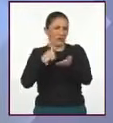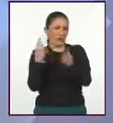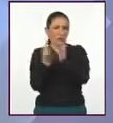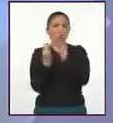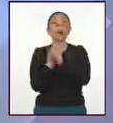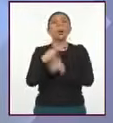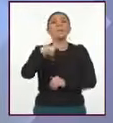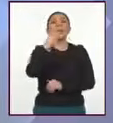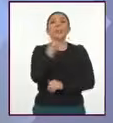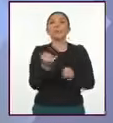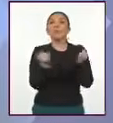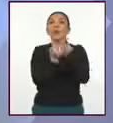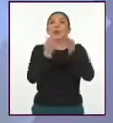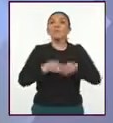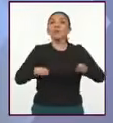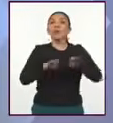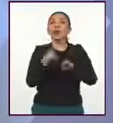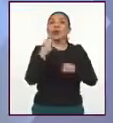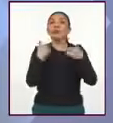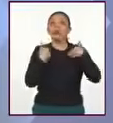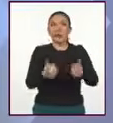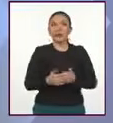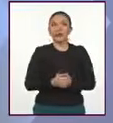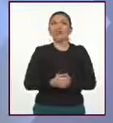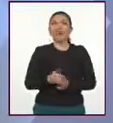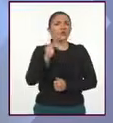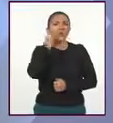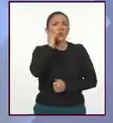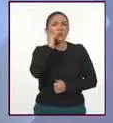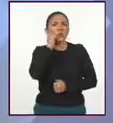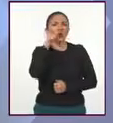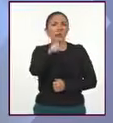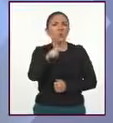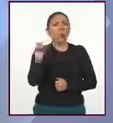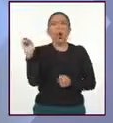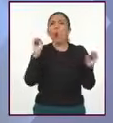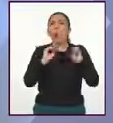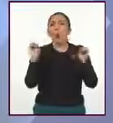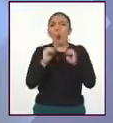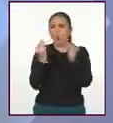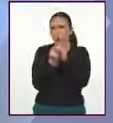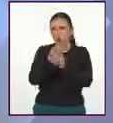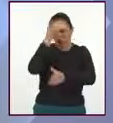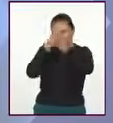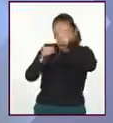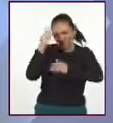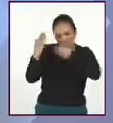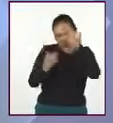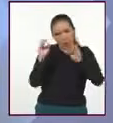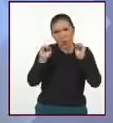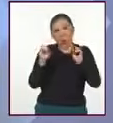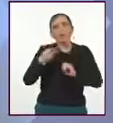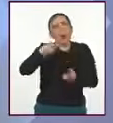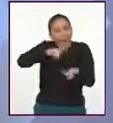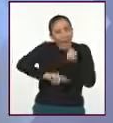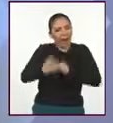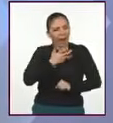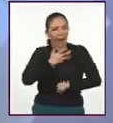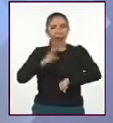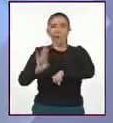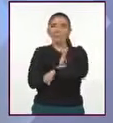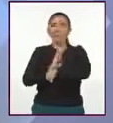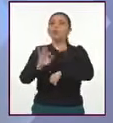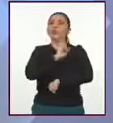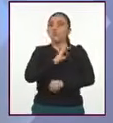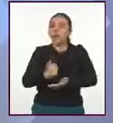la importancia de entender que aunque no hayamos tenido a lo mejor toda esta capacitación, todos tenemos algo benéfico que contribuir a